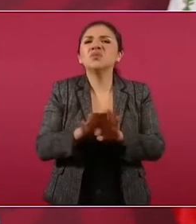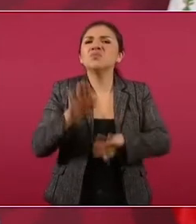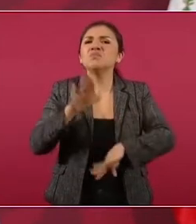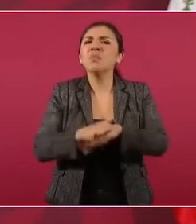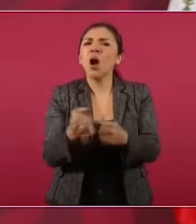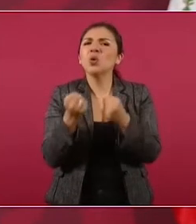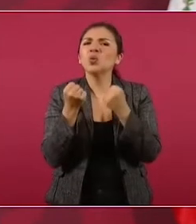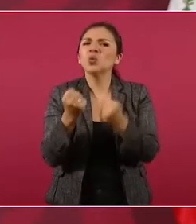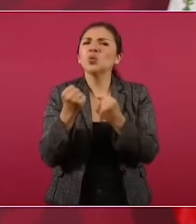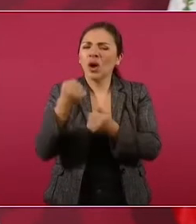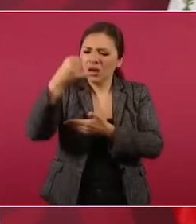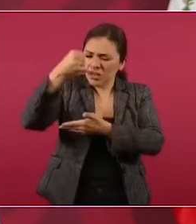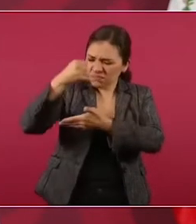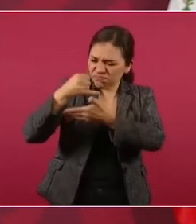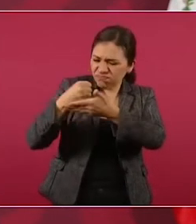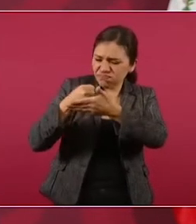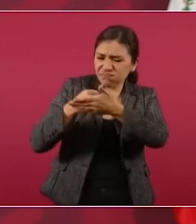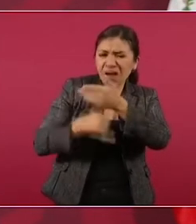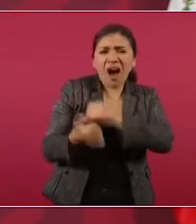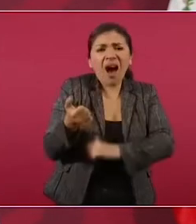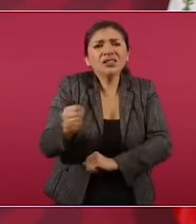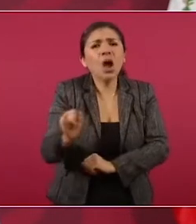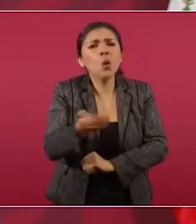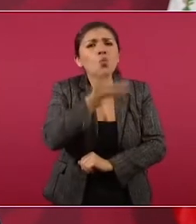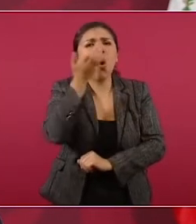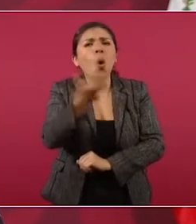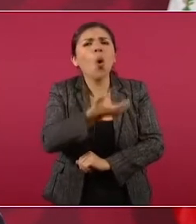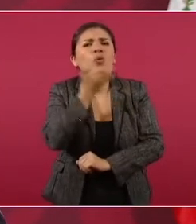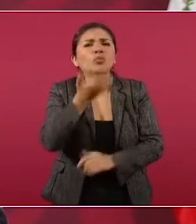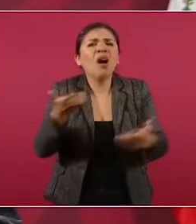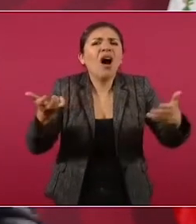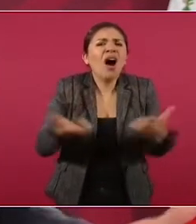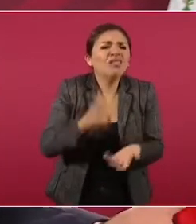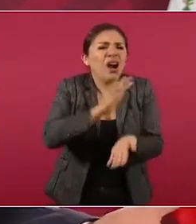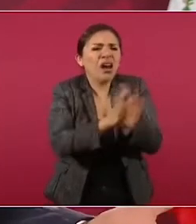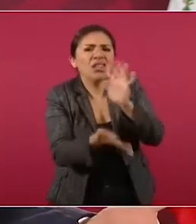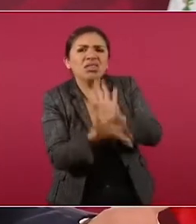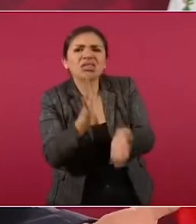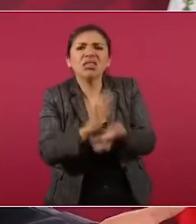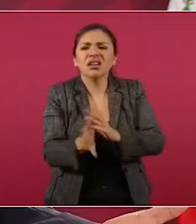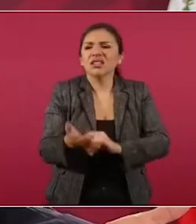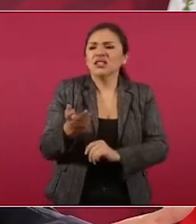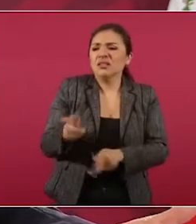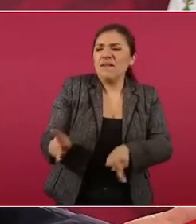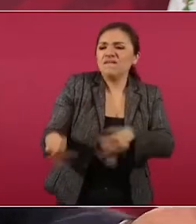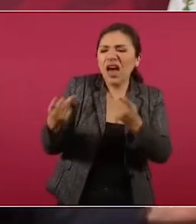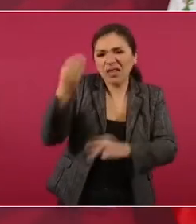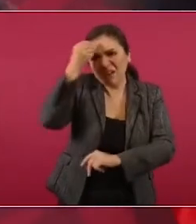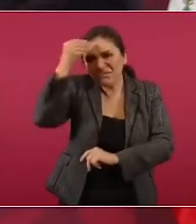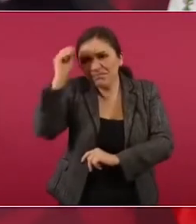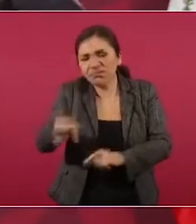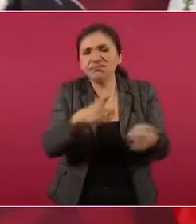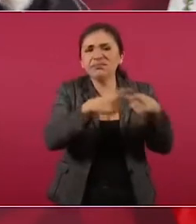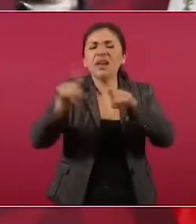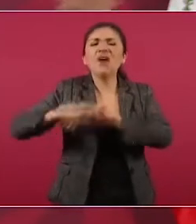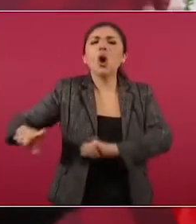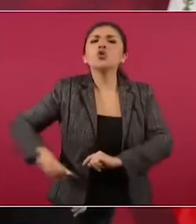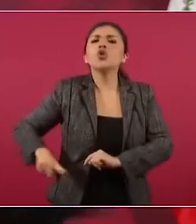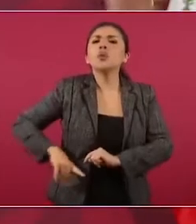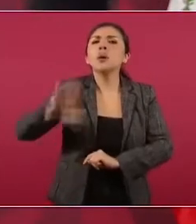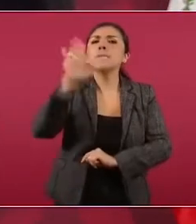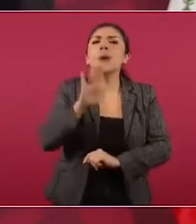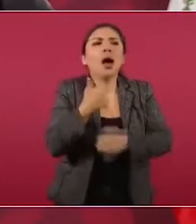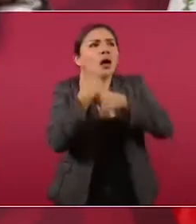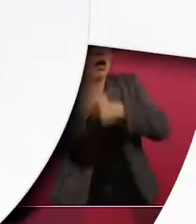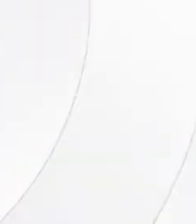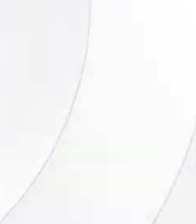enraizada esta práctica perversa. Mejor dicho, el gobierno estaba tomado,